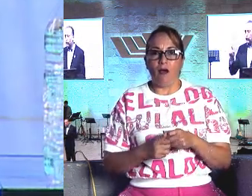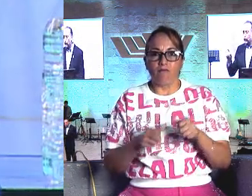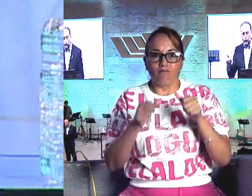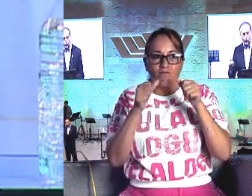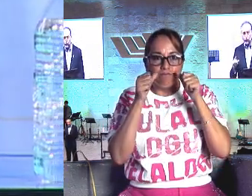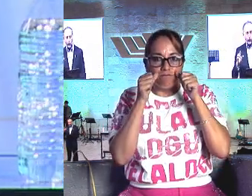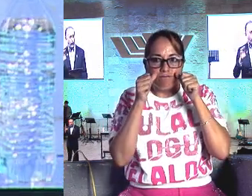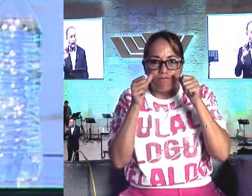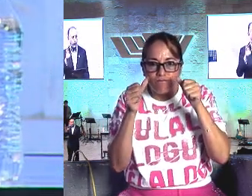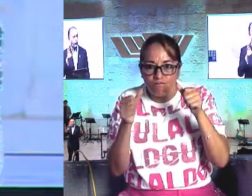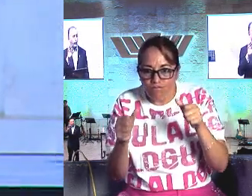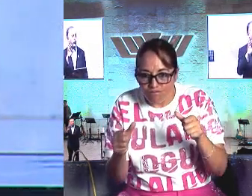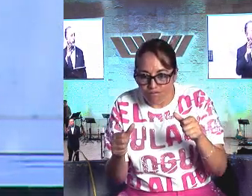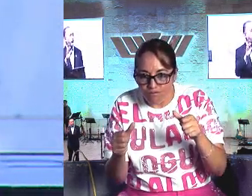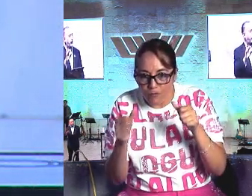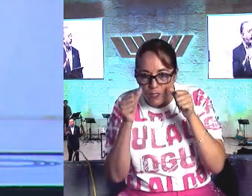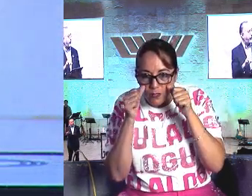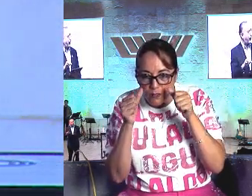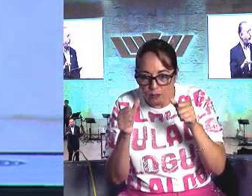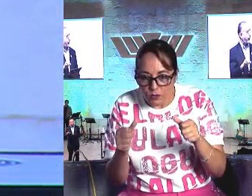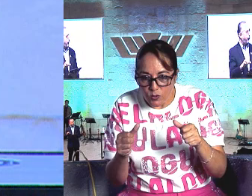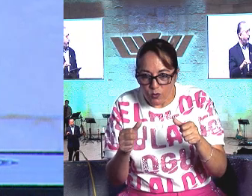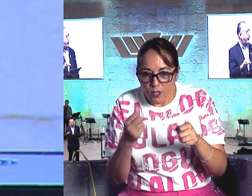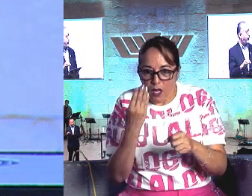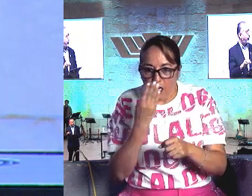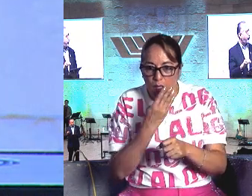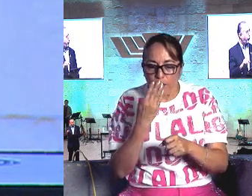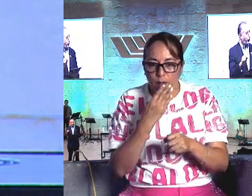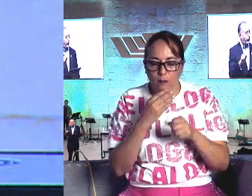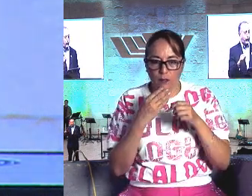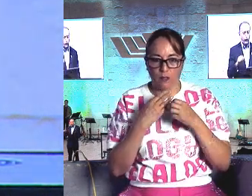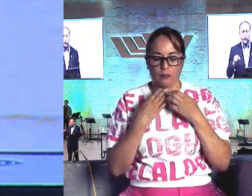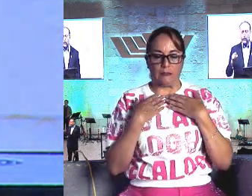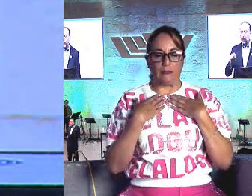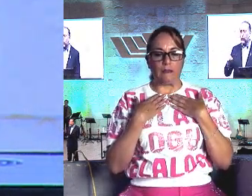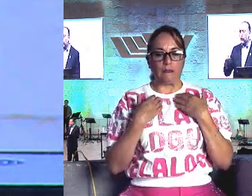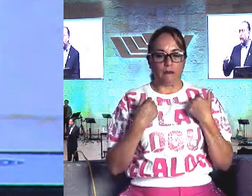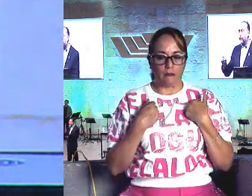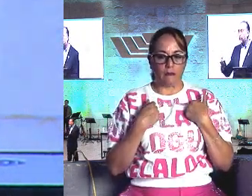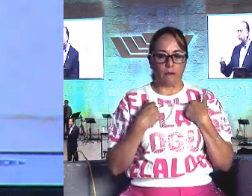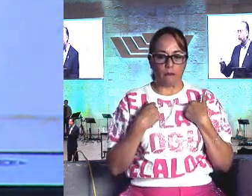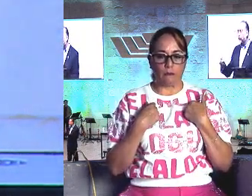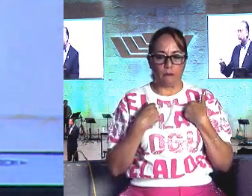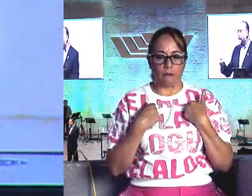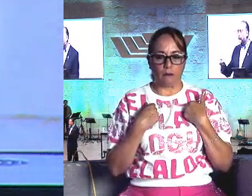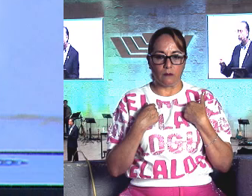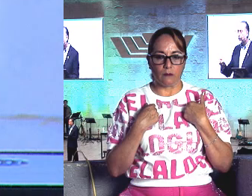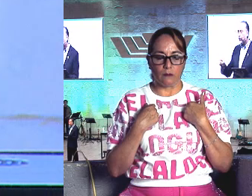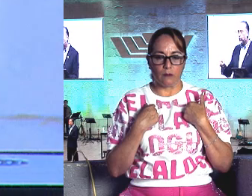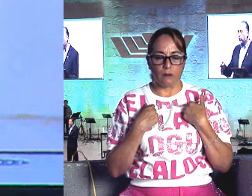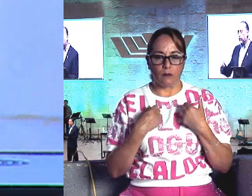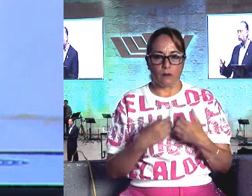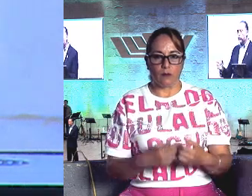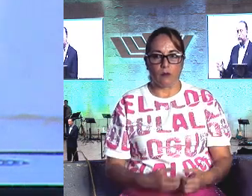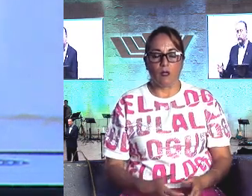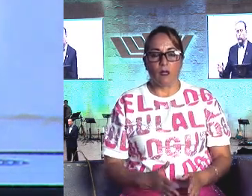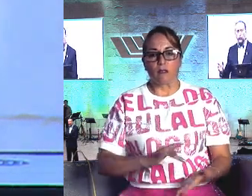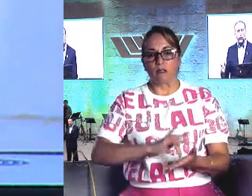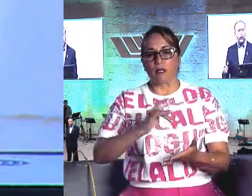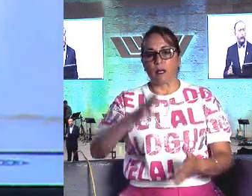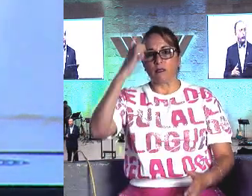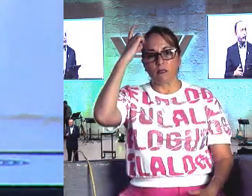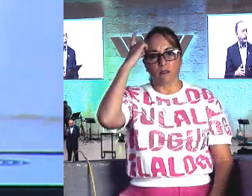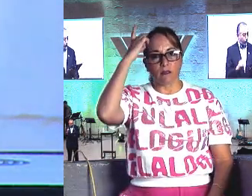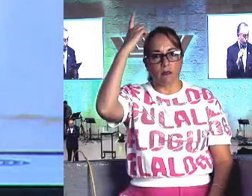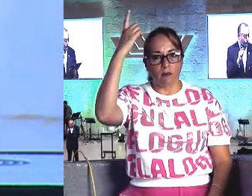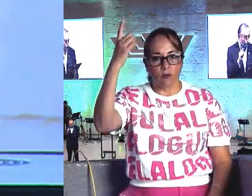de nosotros nunca le hubiéramos puesto atención a la palabra si no hubiéramos pasado lo que pasamos? No es que Dios nos haya querido